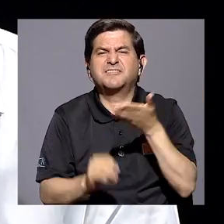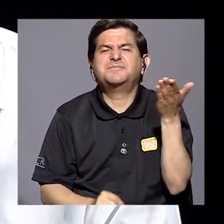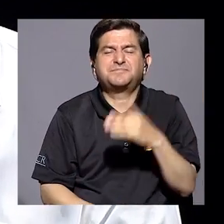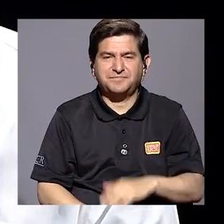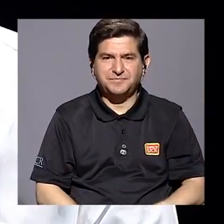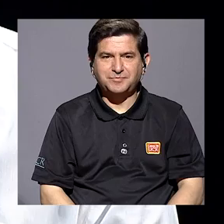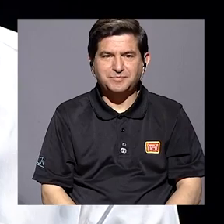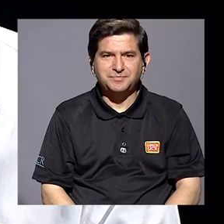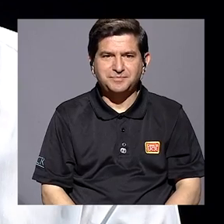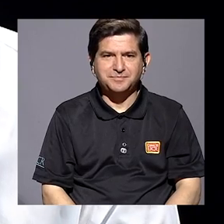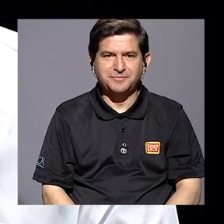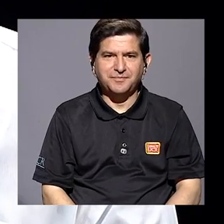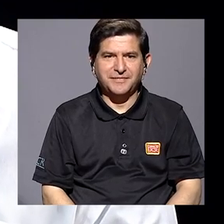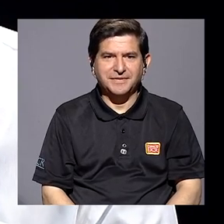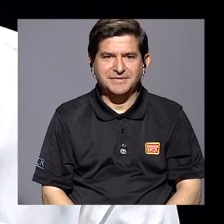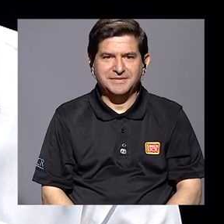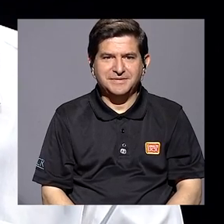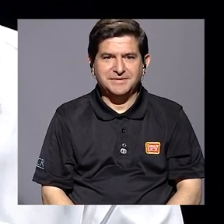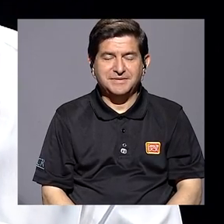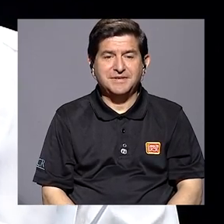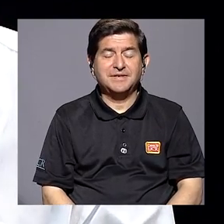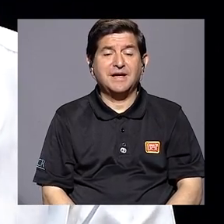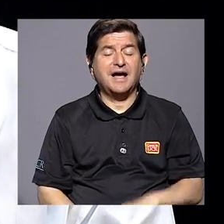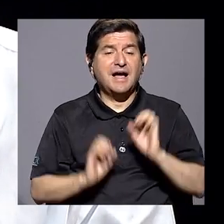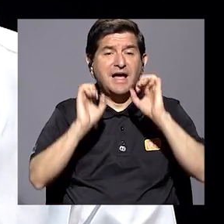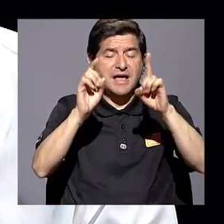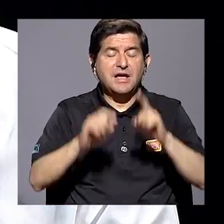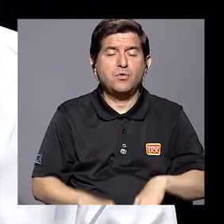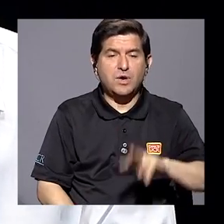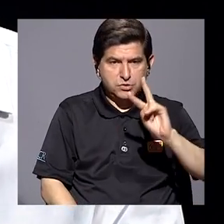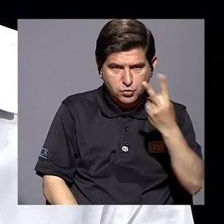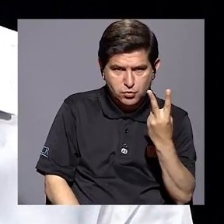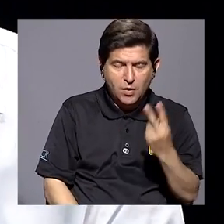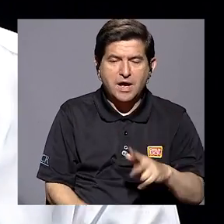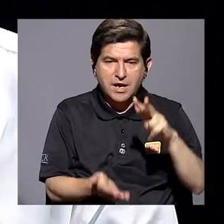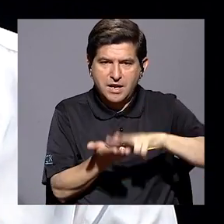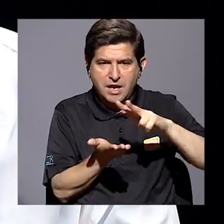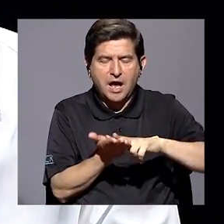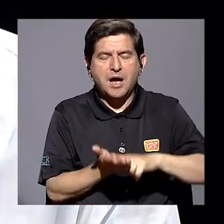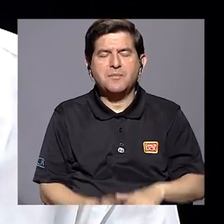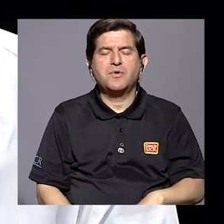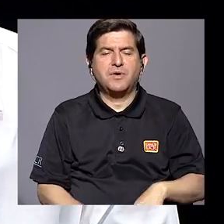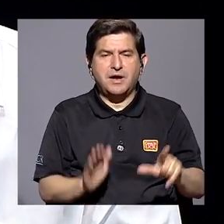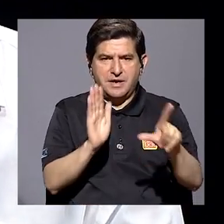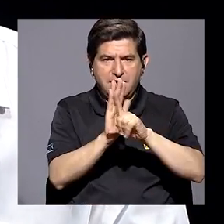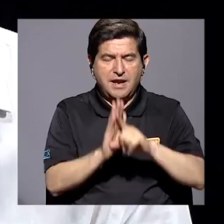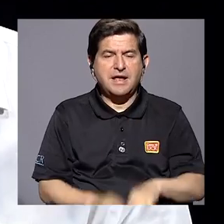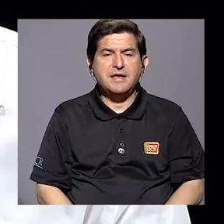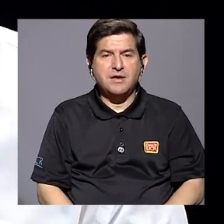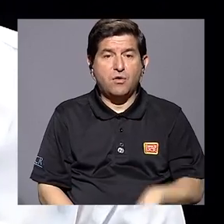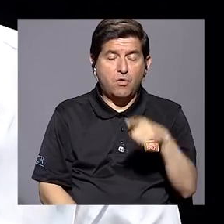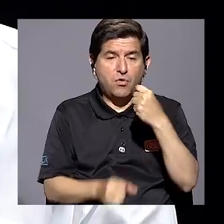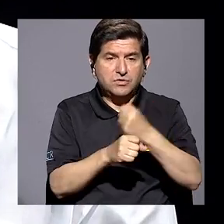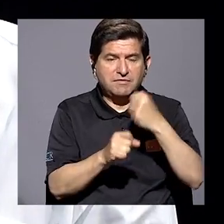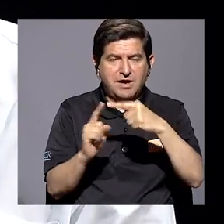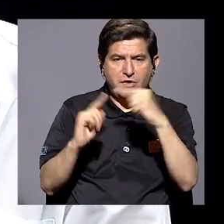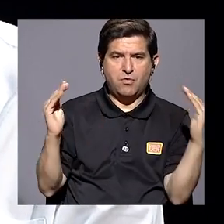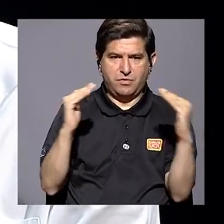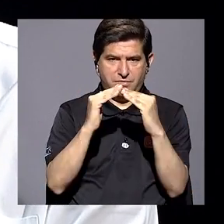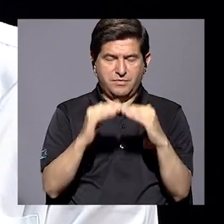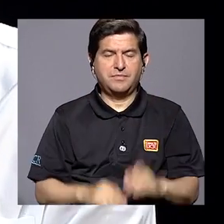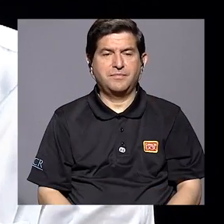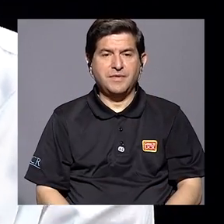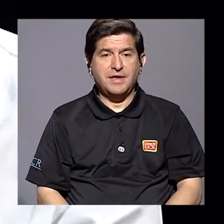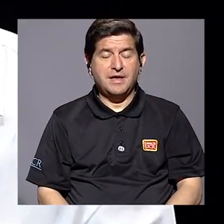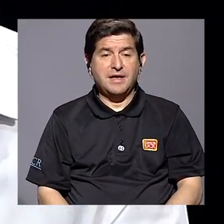de esfuerzos en educación dual que acaban de aprobar la ley teletrabajo hay que reconocer que en primer lugar